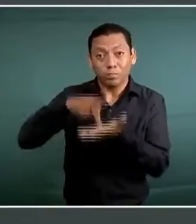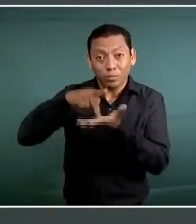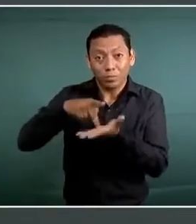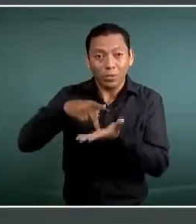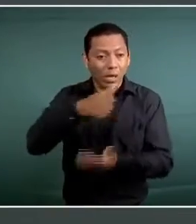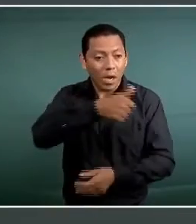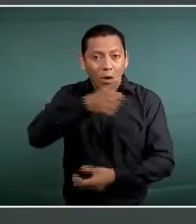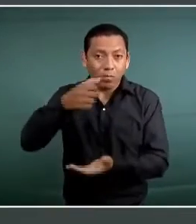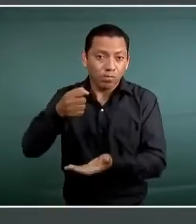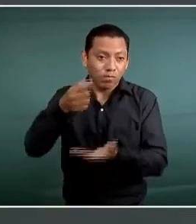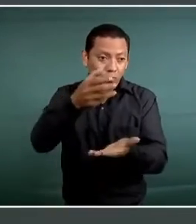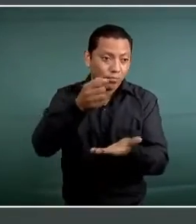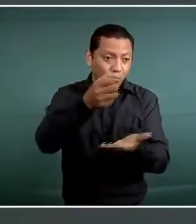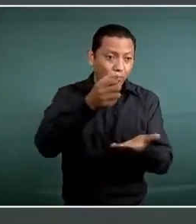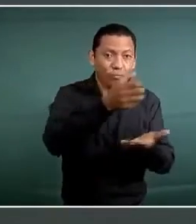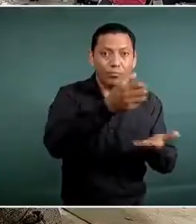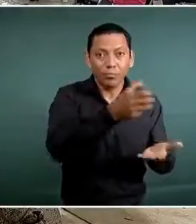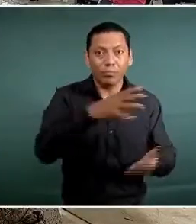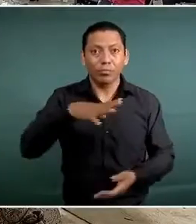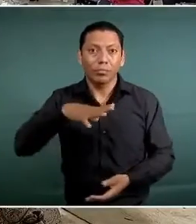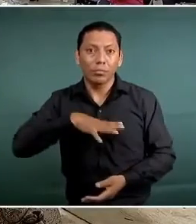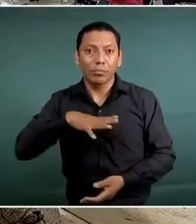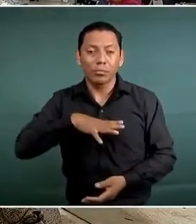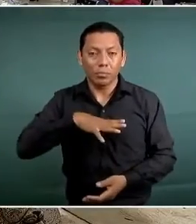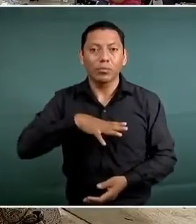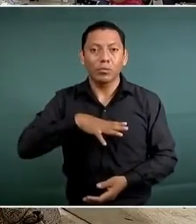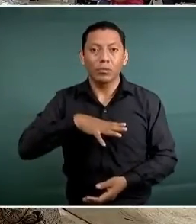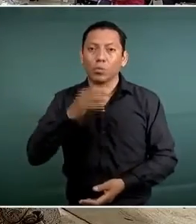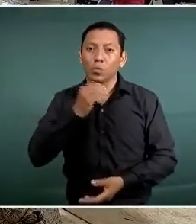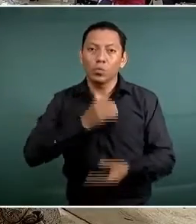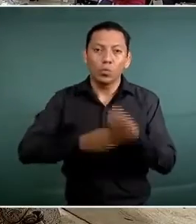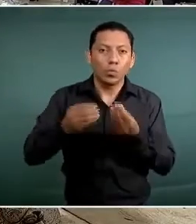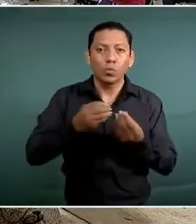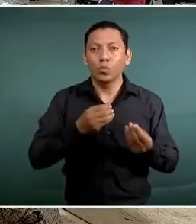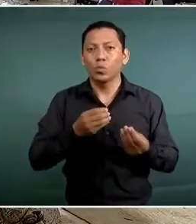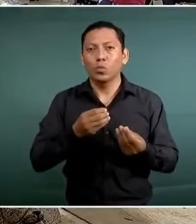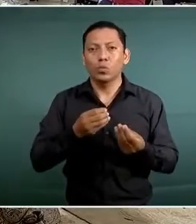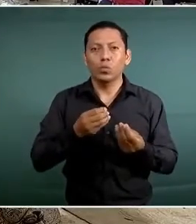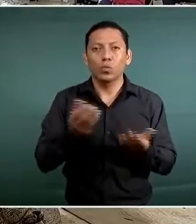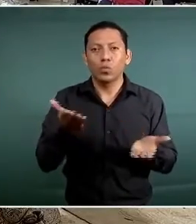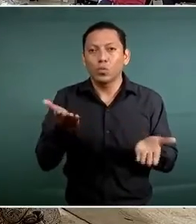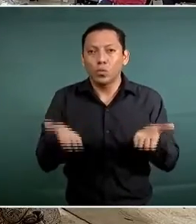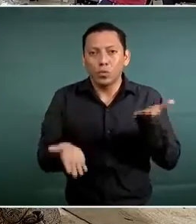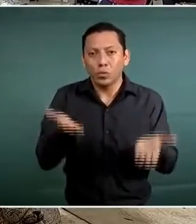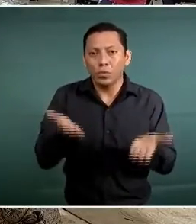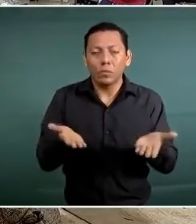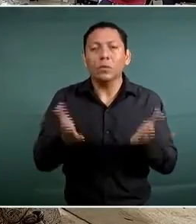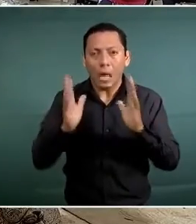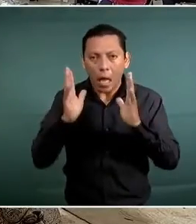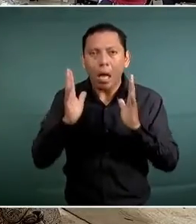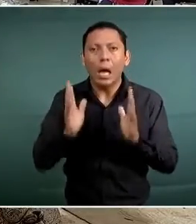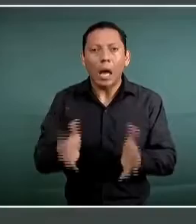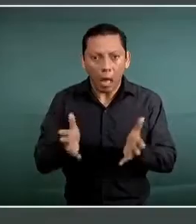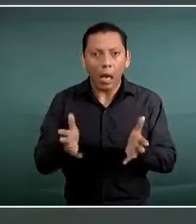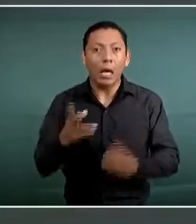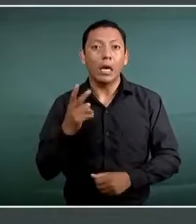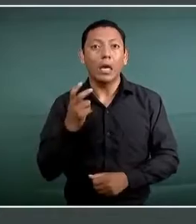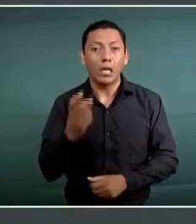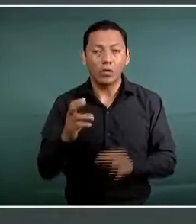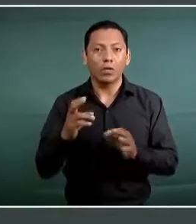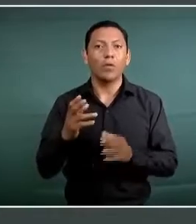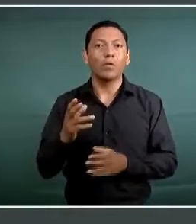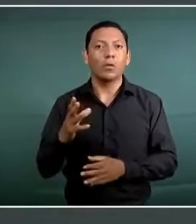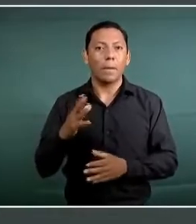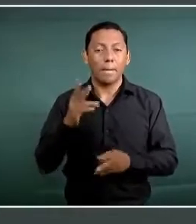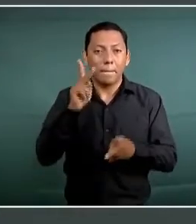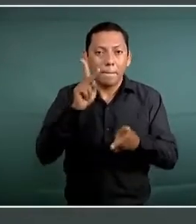ellos, con una alimentación balanceada. Y ya eso fue la primera